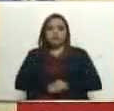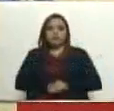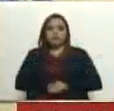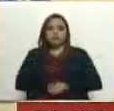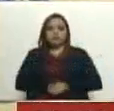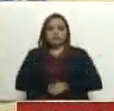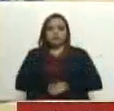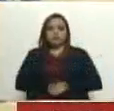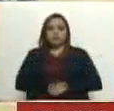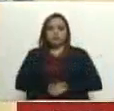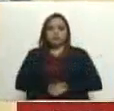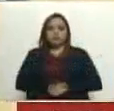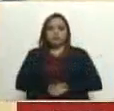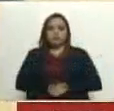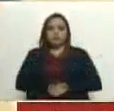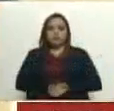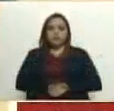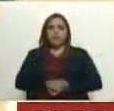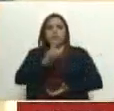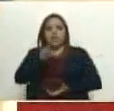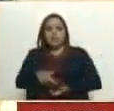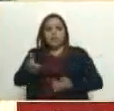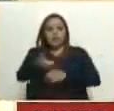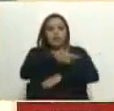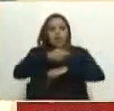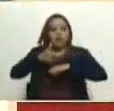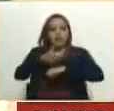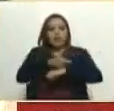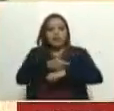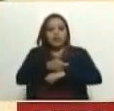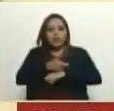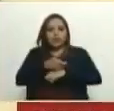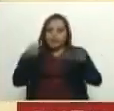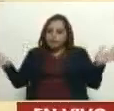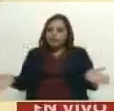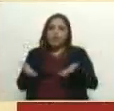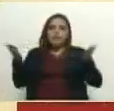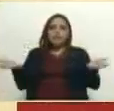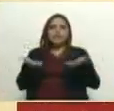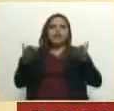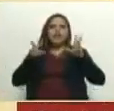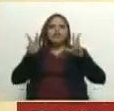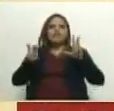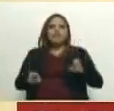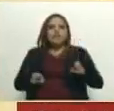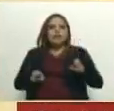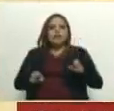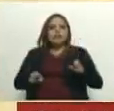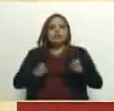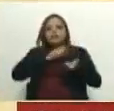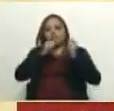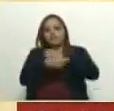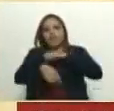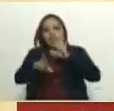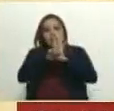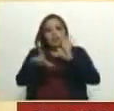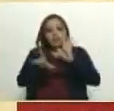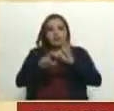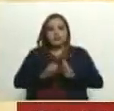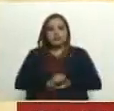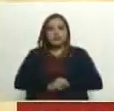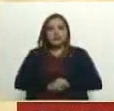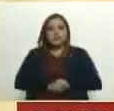Y el gobierno promoviendo nuevas acciones legislativas, nuevas